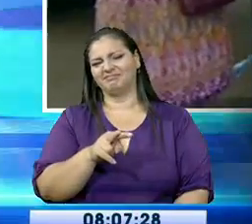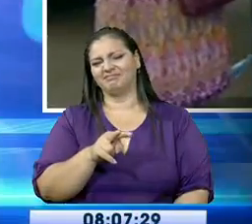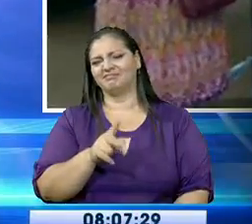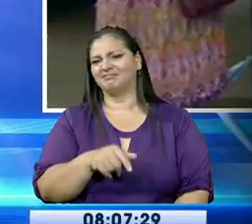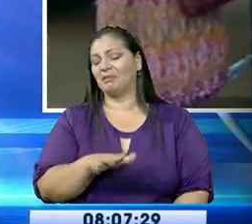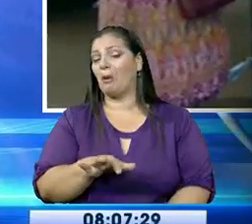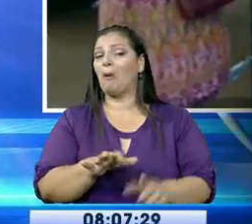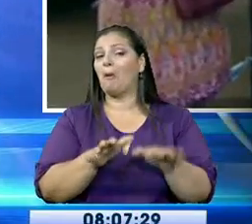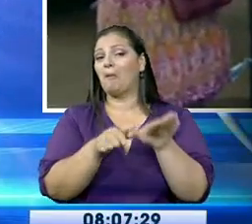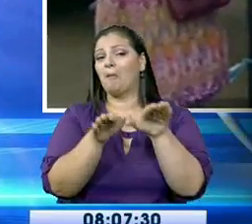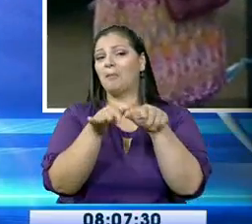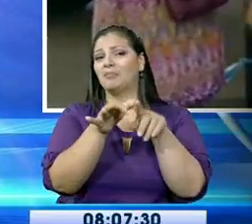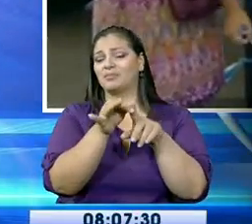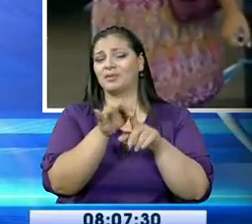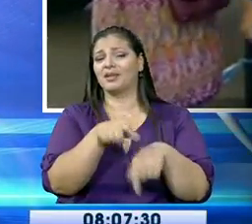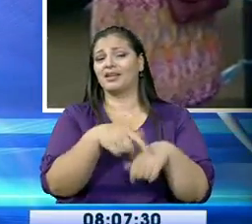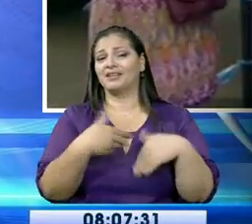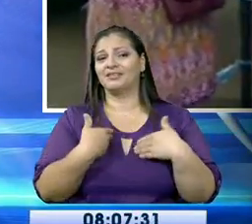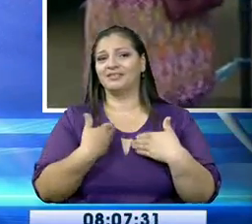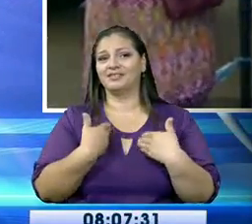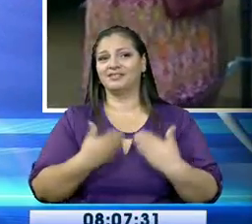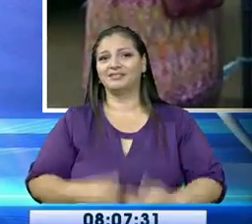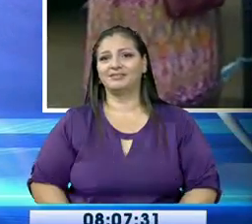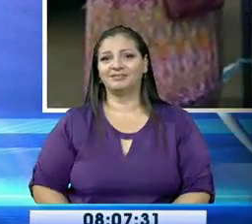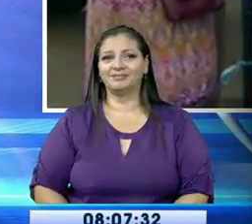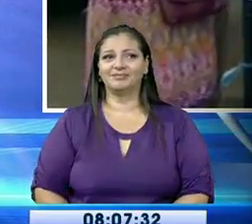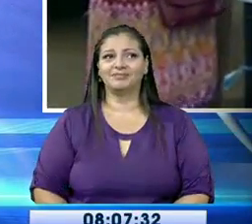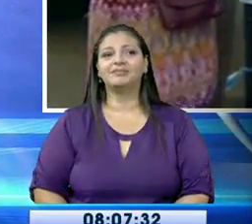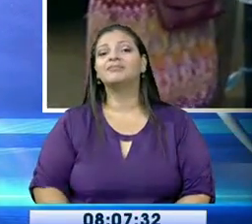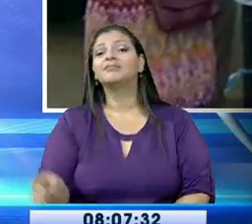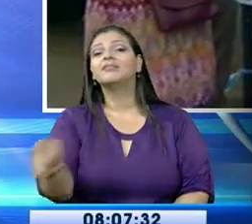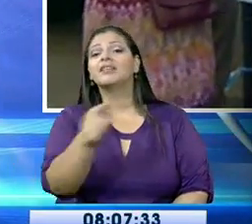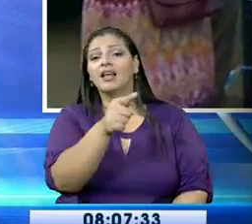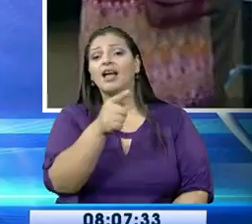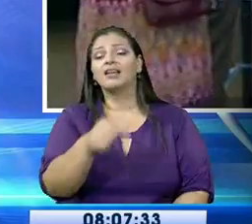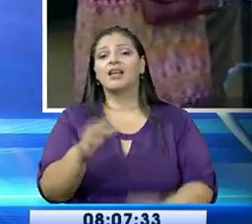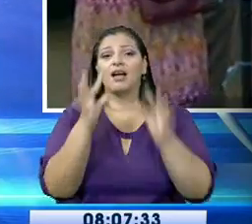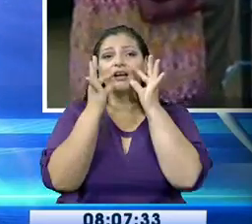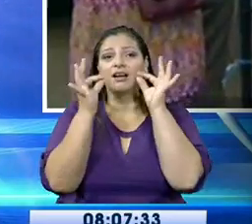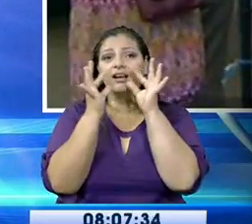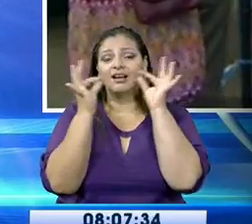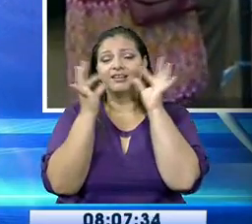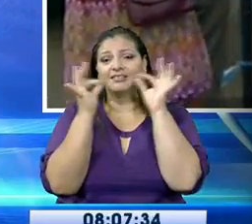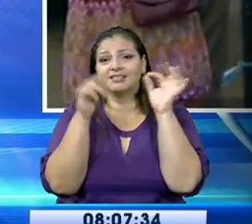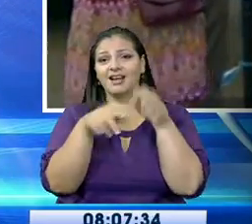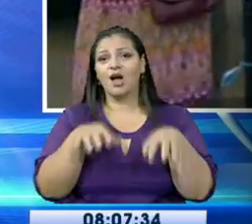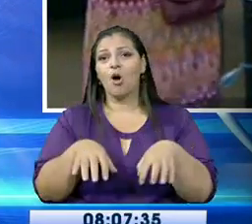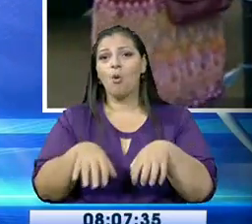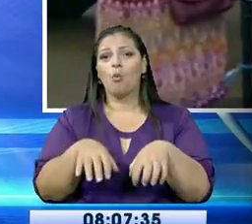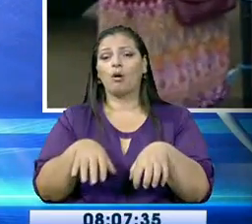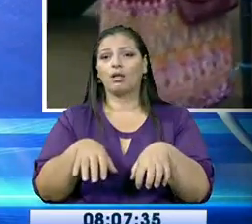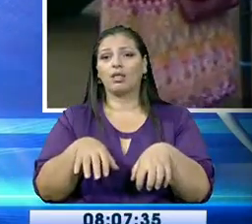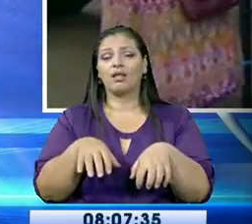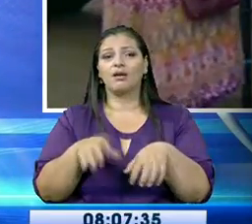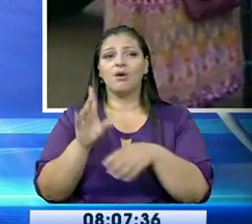anda contento, sí. Yo quiero saber los de allá cómo se sienten. A ver qué dicen. Acá hay un pájaro, también un pájaro, digo.